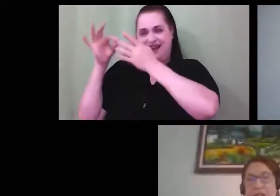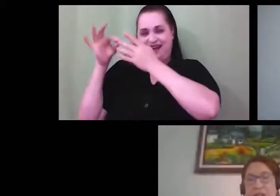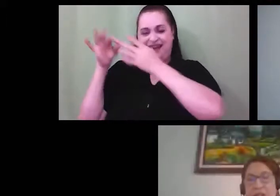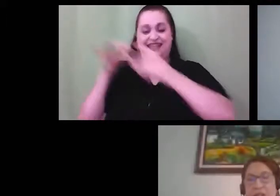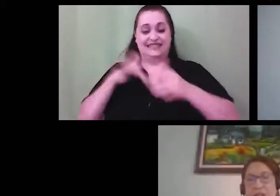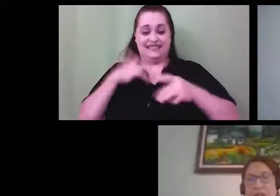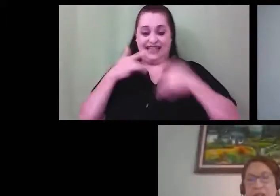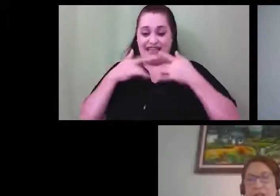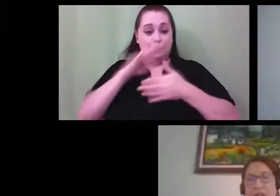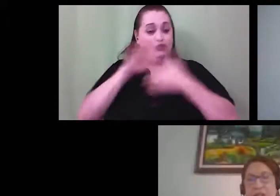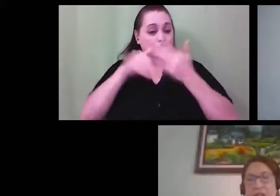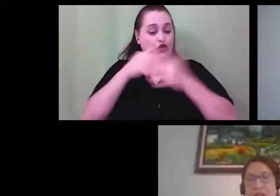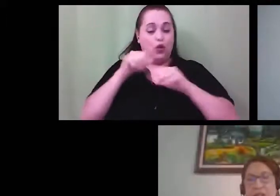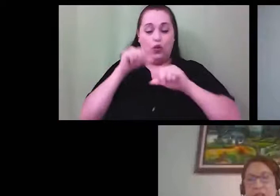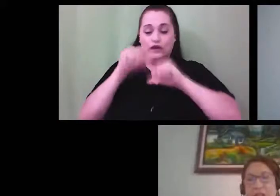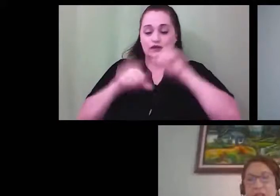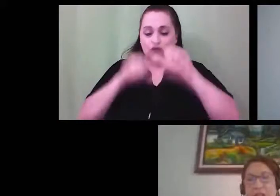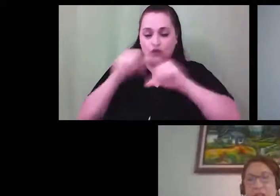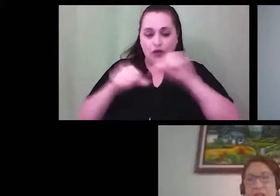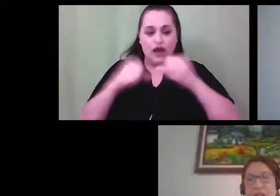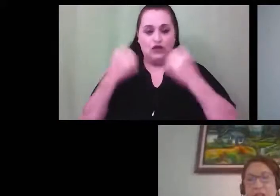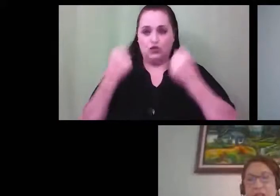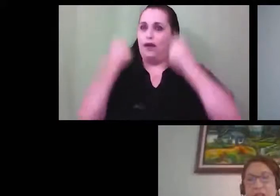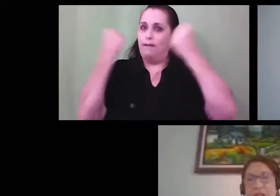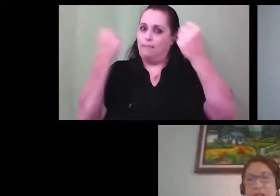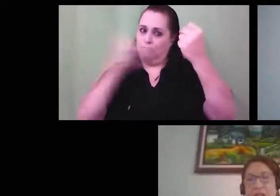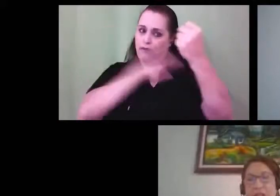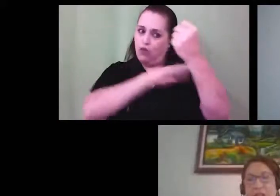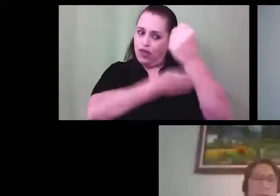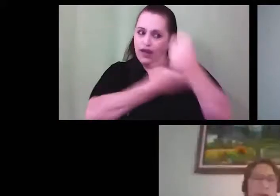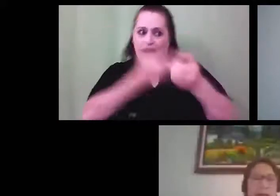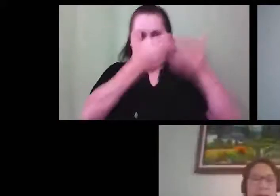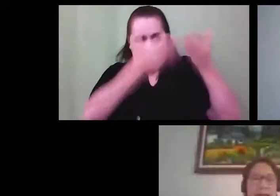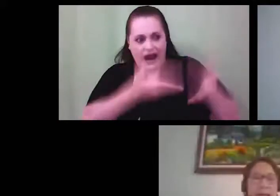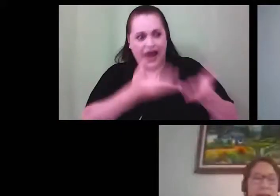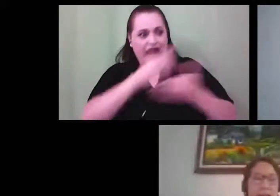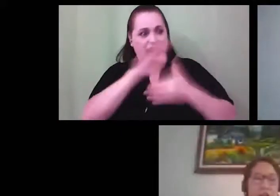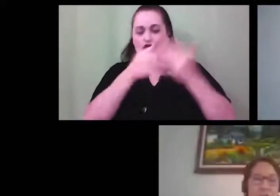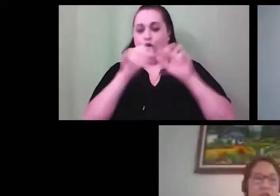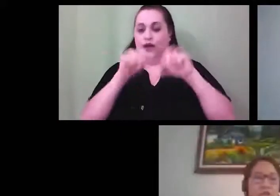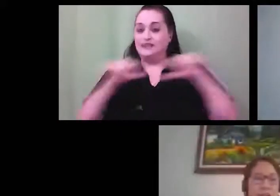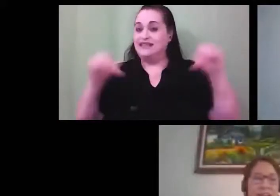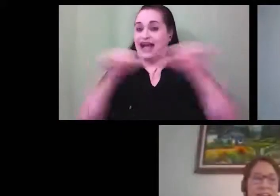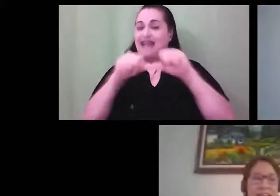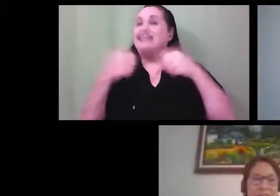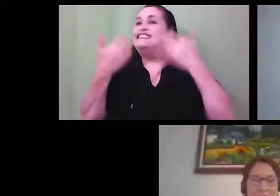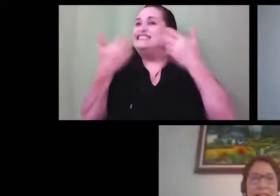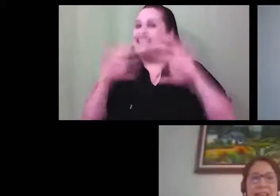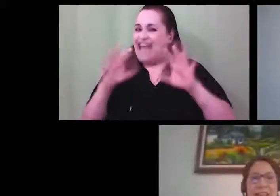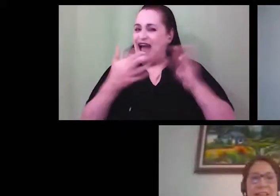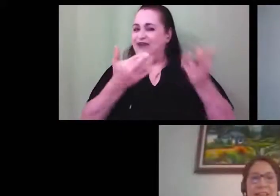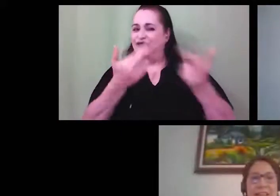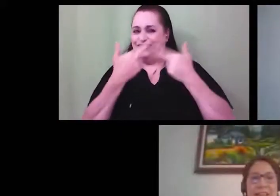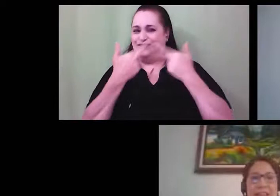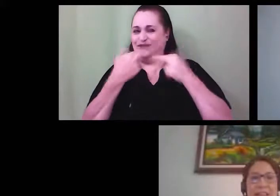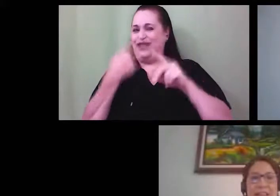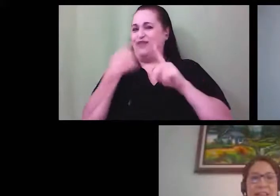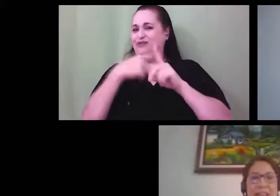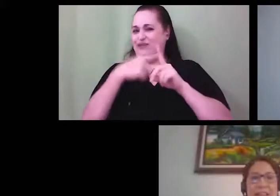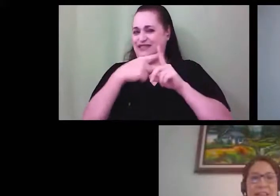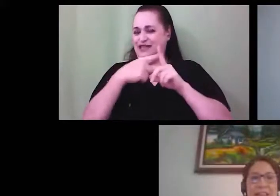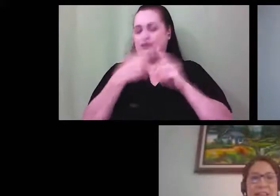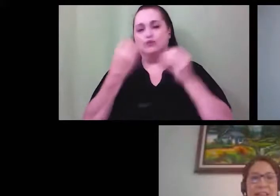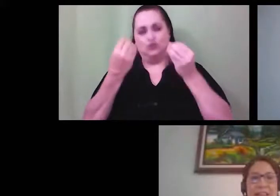que todo el esfuerzo que hemos hecho para empoderarlo a él en todas sus áreas había dado fruto. Entonces, obviamente,